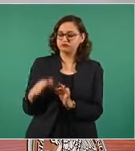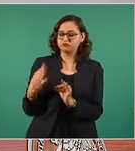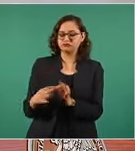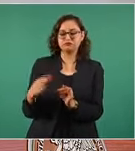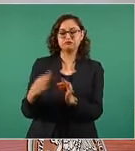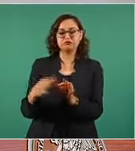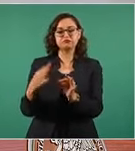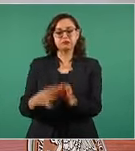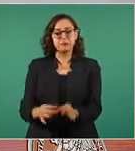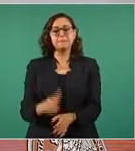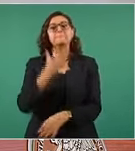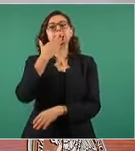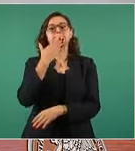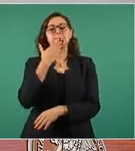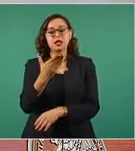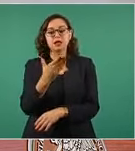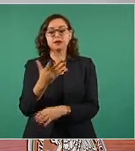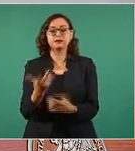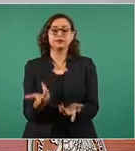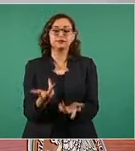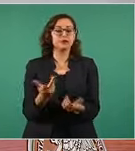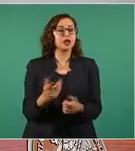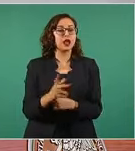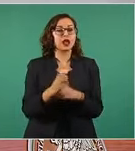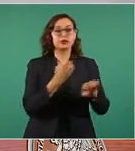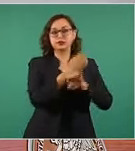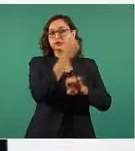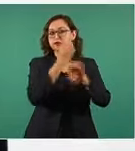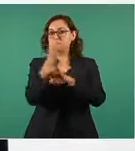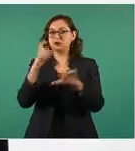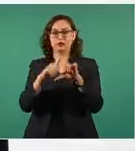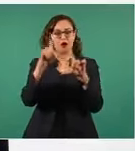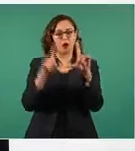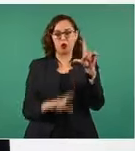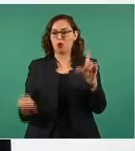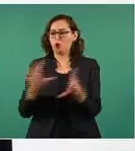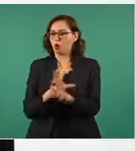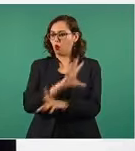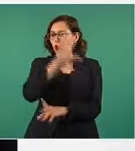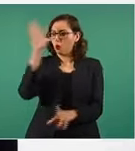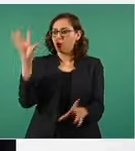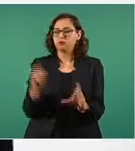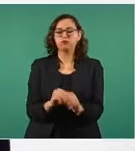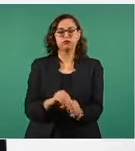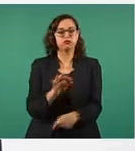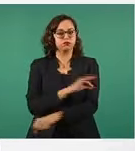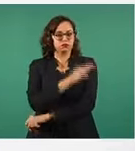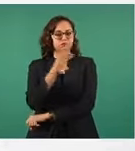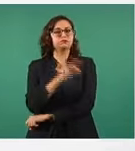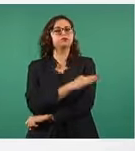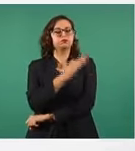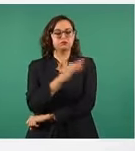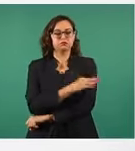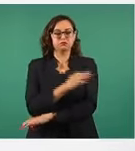ha llegado a todos los pueblos de México. Hasta hoy hemos recibido